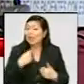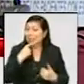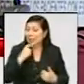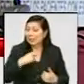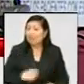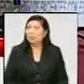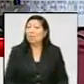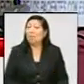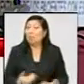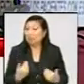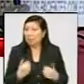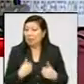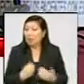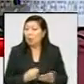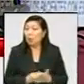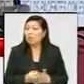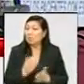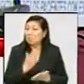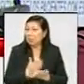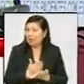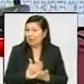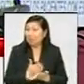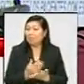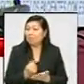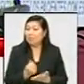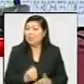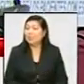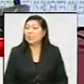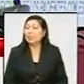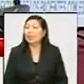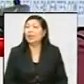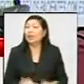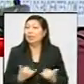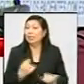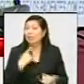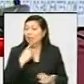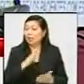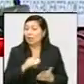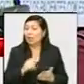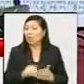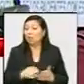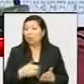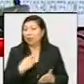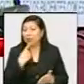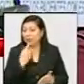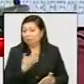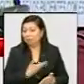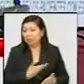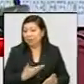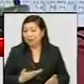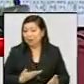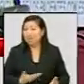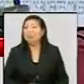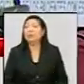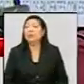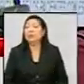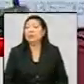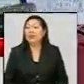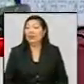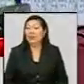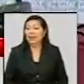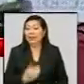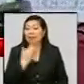necesitamos cuestan a mitad de precio. Eso sería todo que podía, señor presidente.